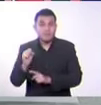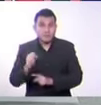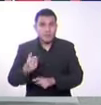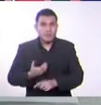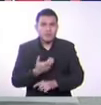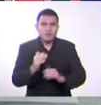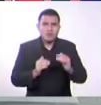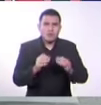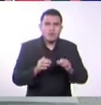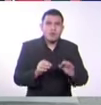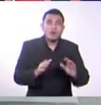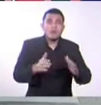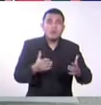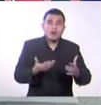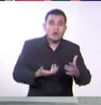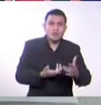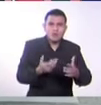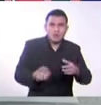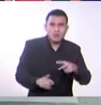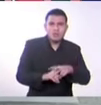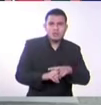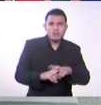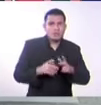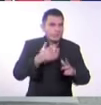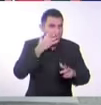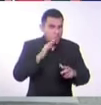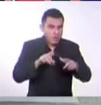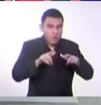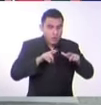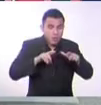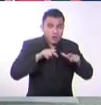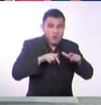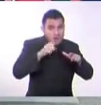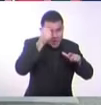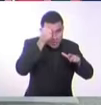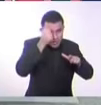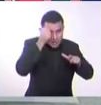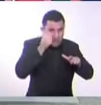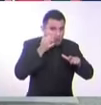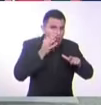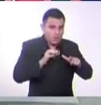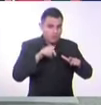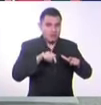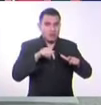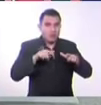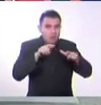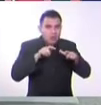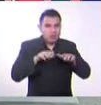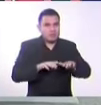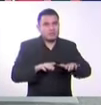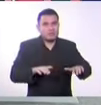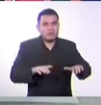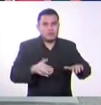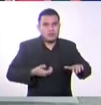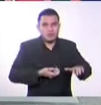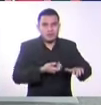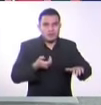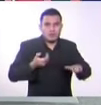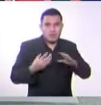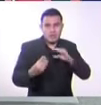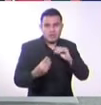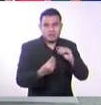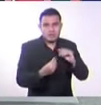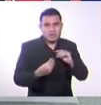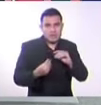que para todo tiene, o sea, una edad. Y el aprendizaje, por ejemplo, a esta edad, con los amiguitos con los que estamos interactuando nosotros,